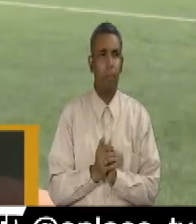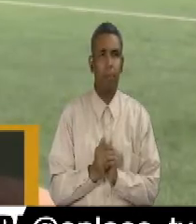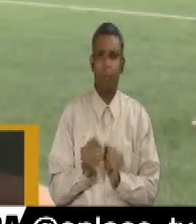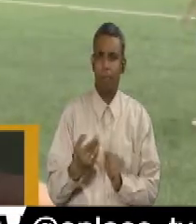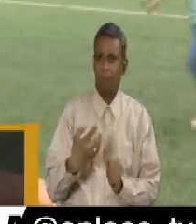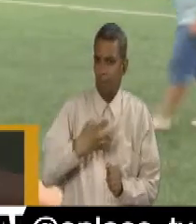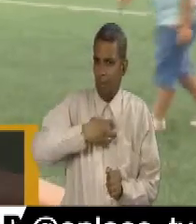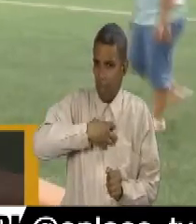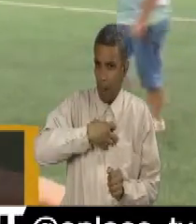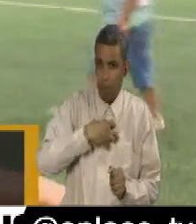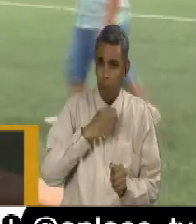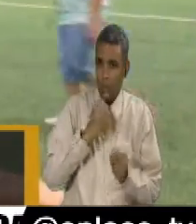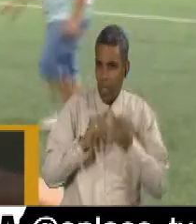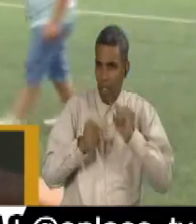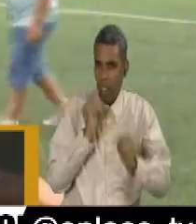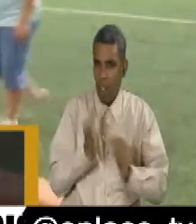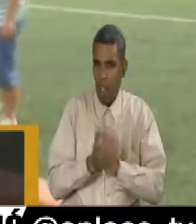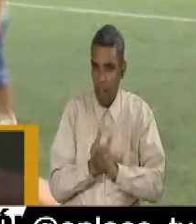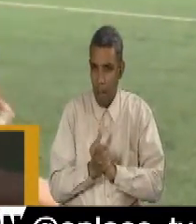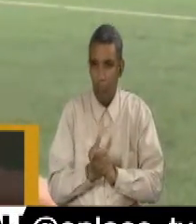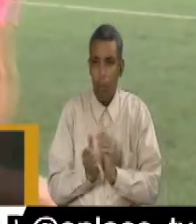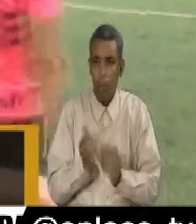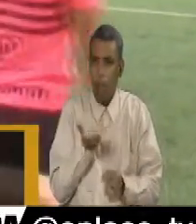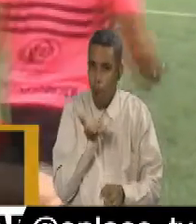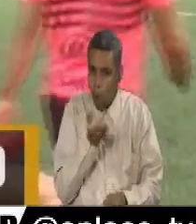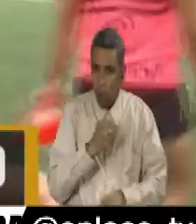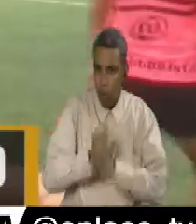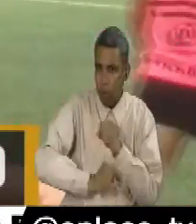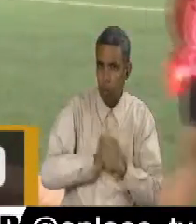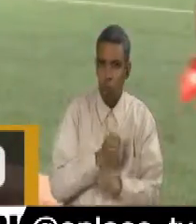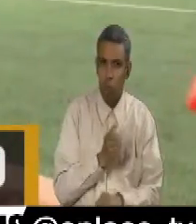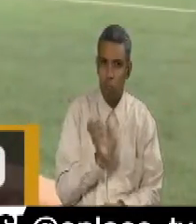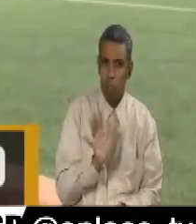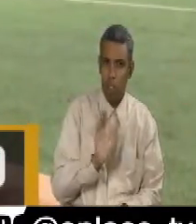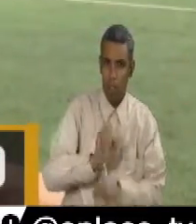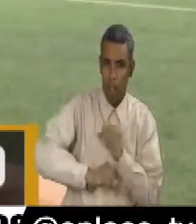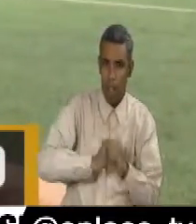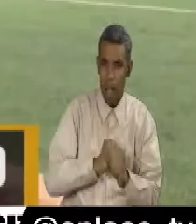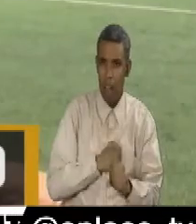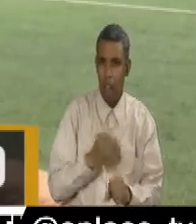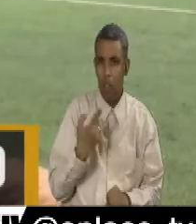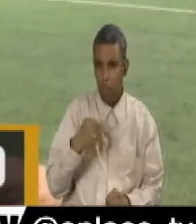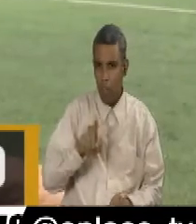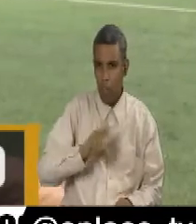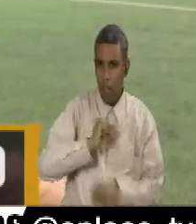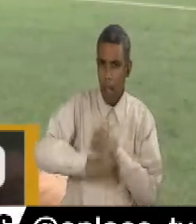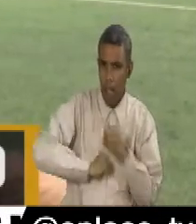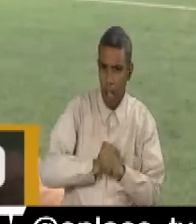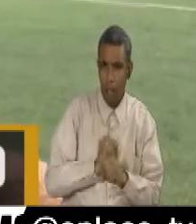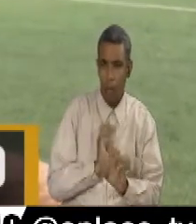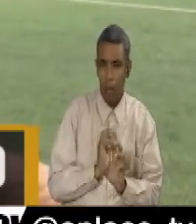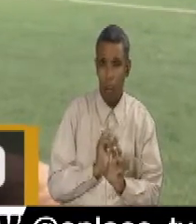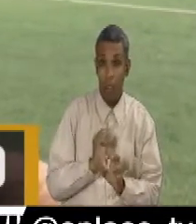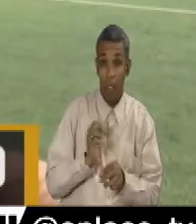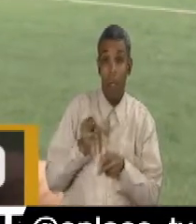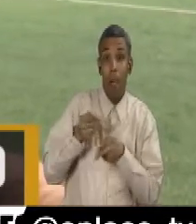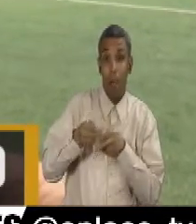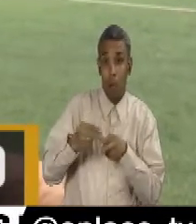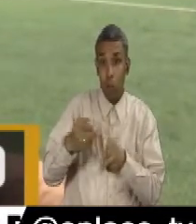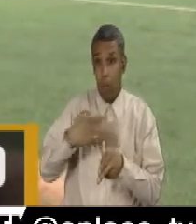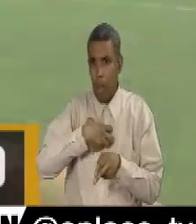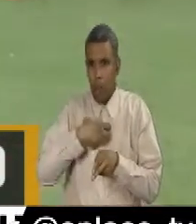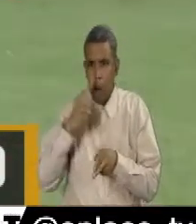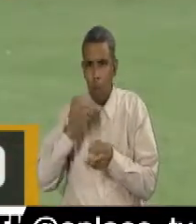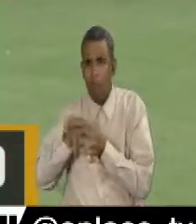categoría sub-15, sub-16, preparándonos para los campeonatos municipales, club marcando huellas y el club